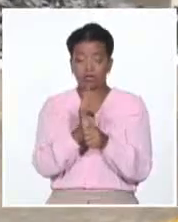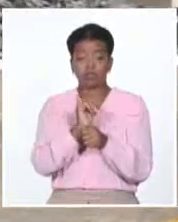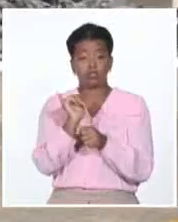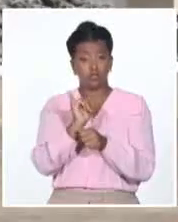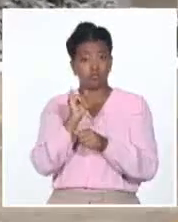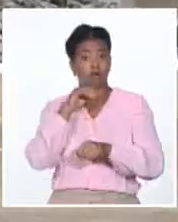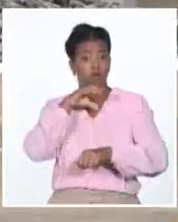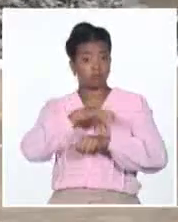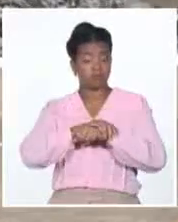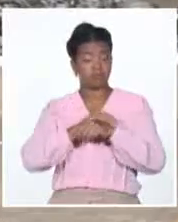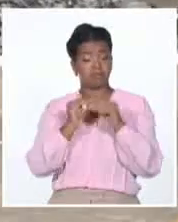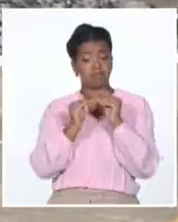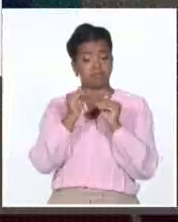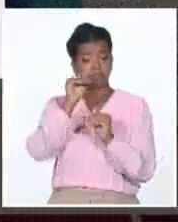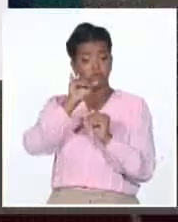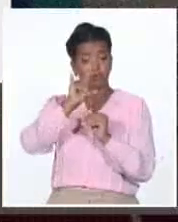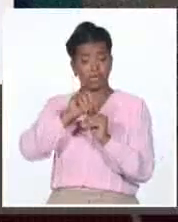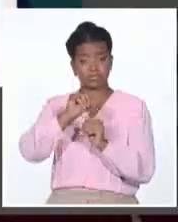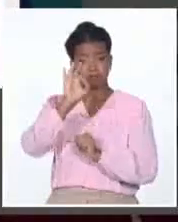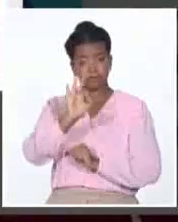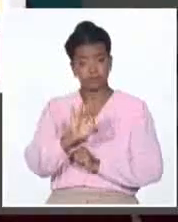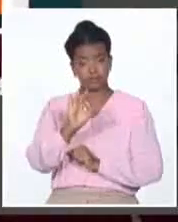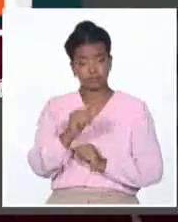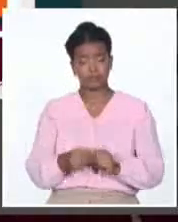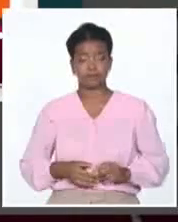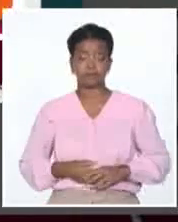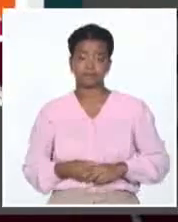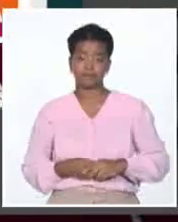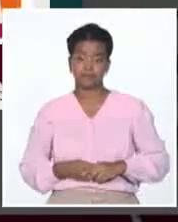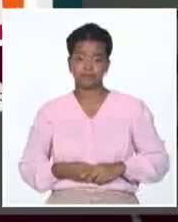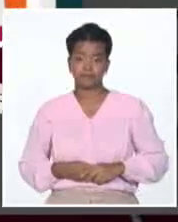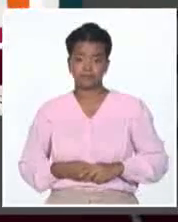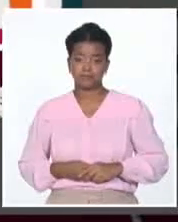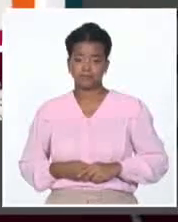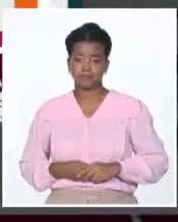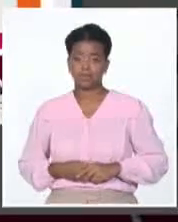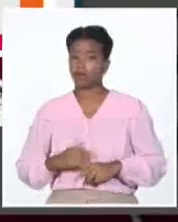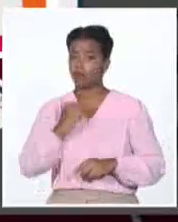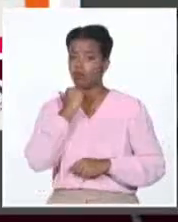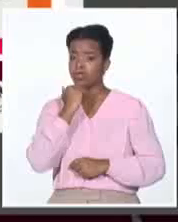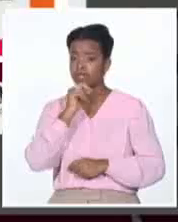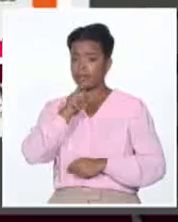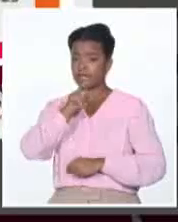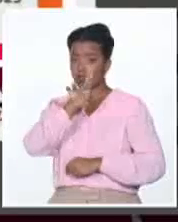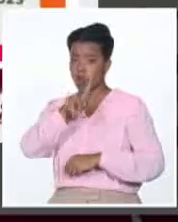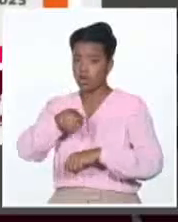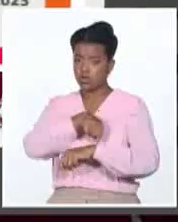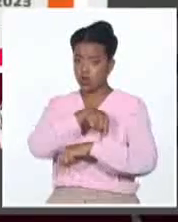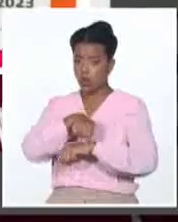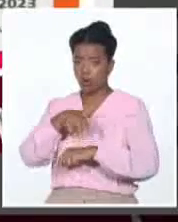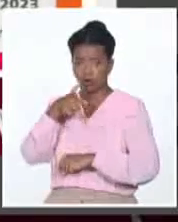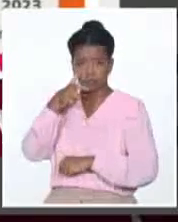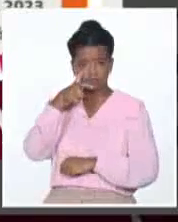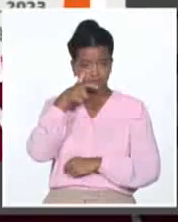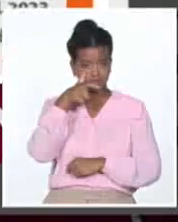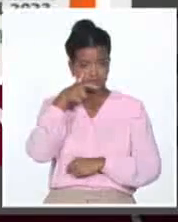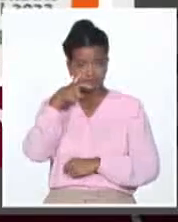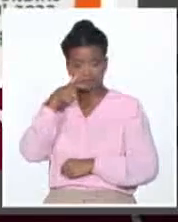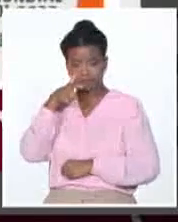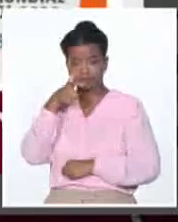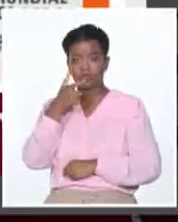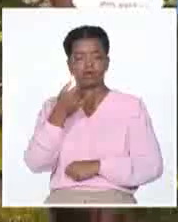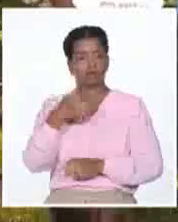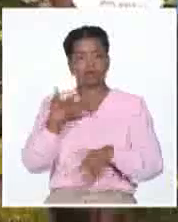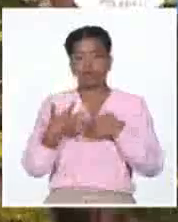al 90%. El sistema de enfrentamiento está activo las 24 horas y no se descansa hasta el esclarecimiento,